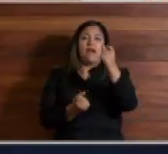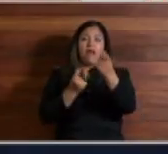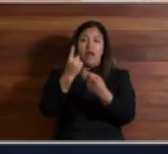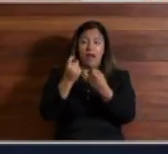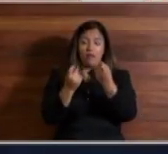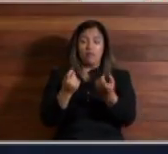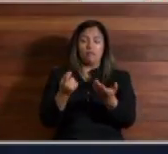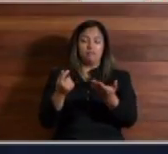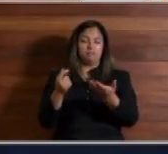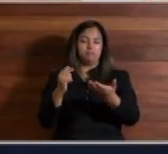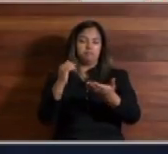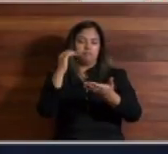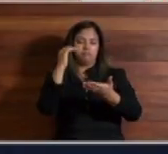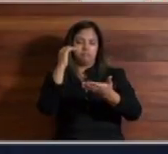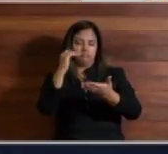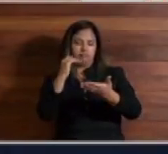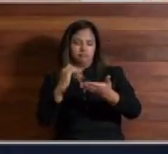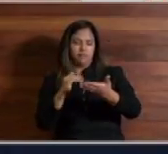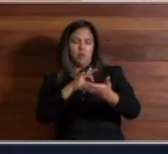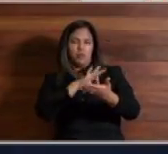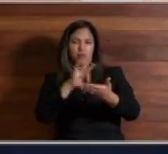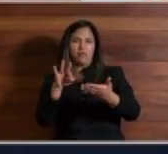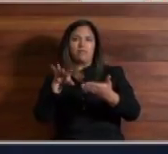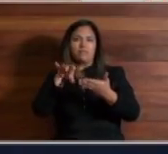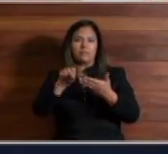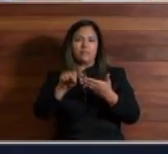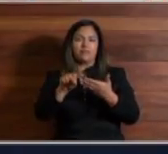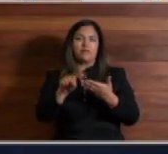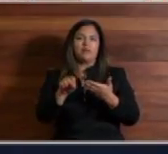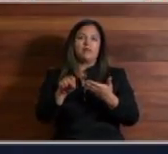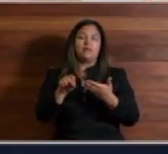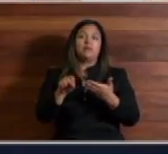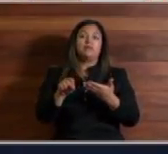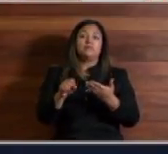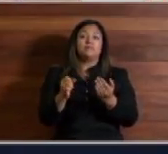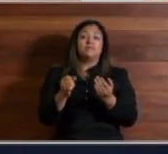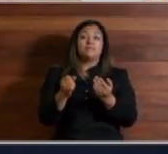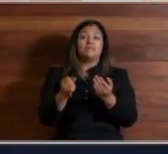con lo cual una tercera parte de todo el recaudado se distribuye a las 30.